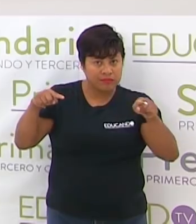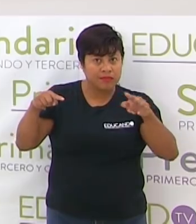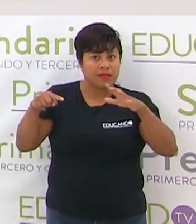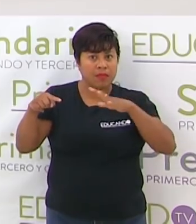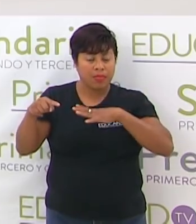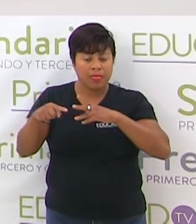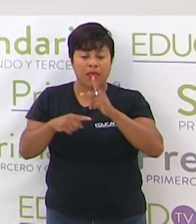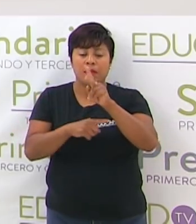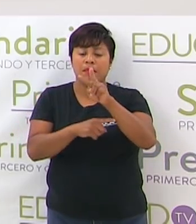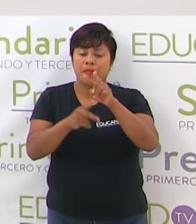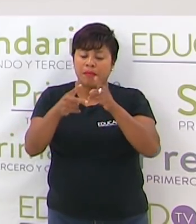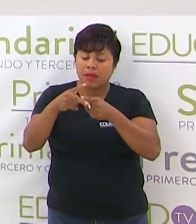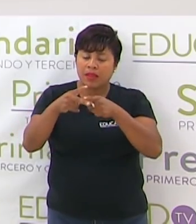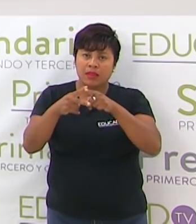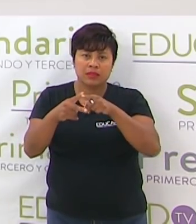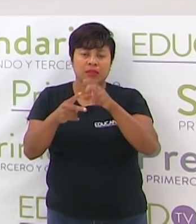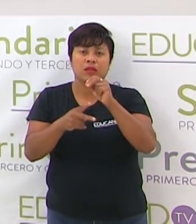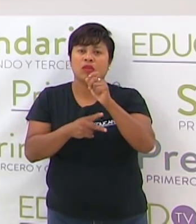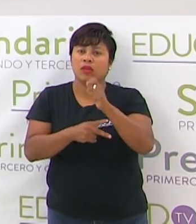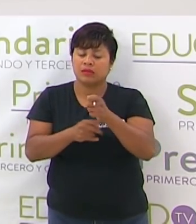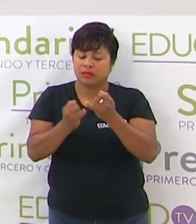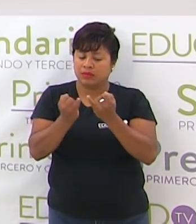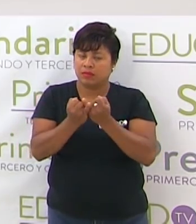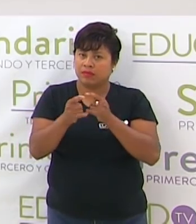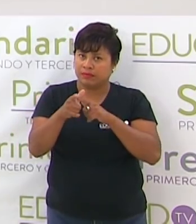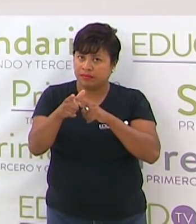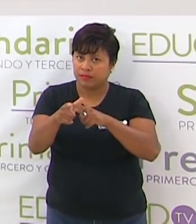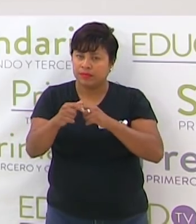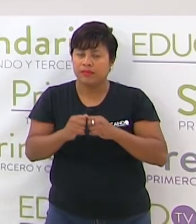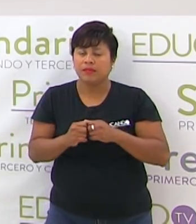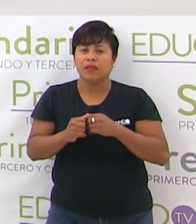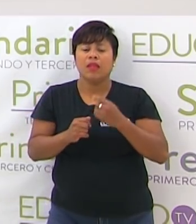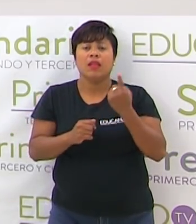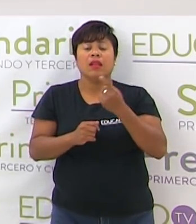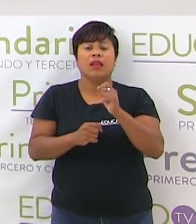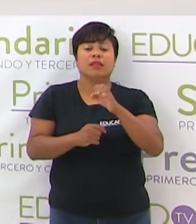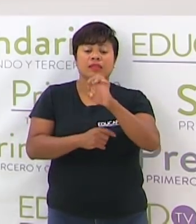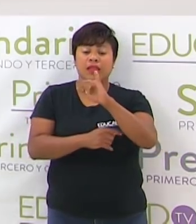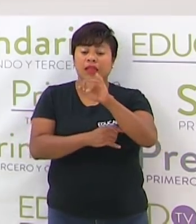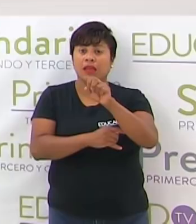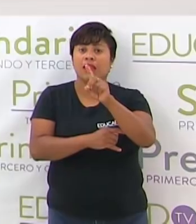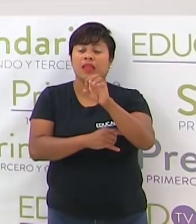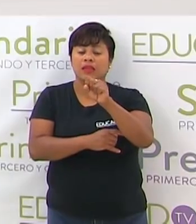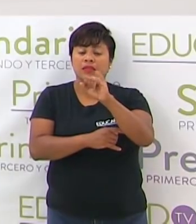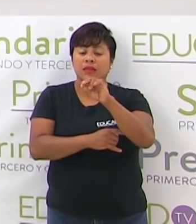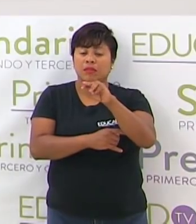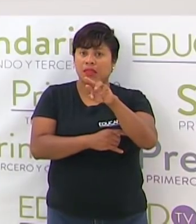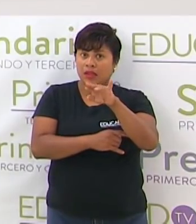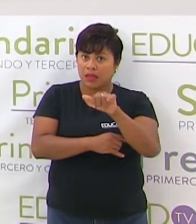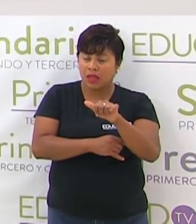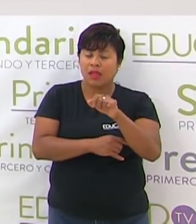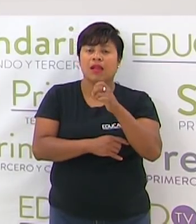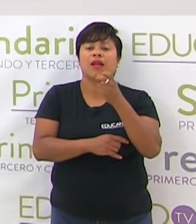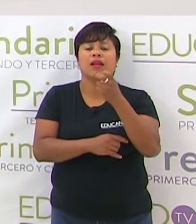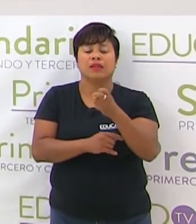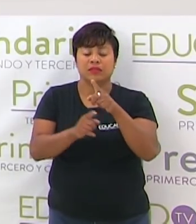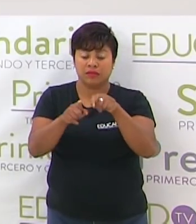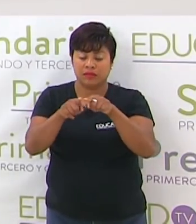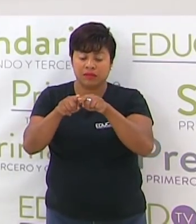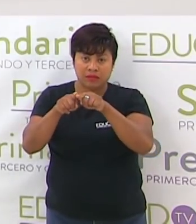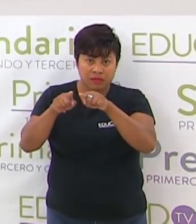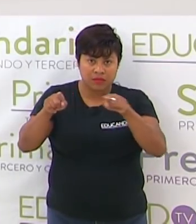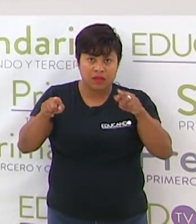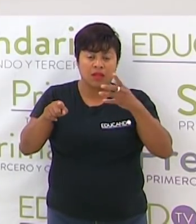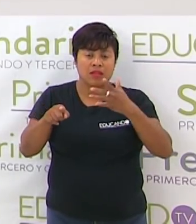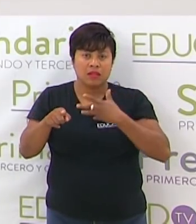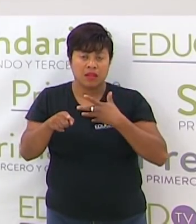une vértices que no son continuos, ¿verdad? ¿Y qué es un eje de simetría? Ah, pues es un